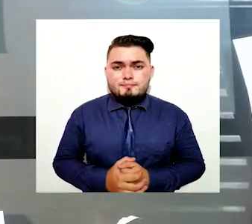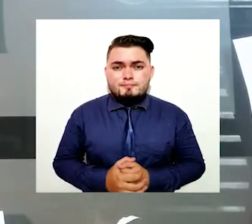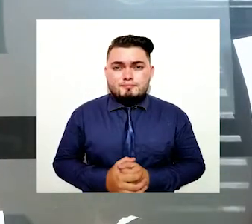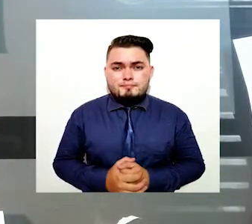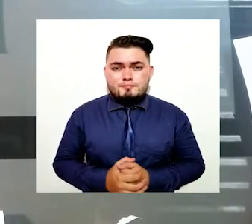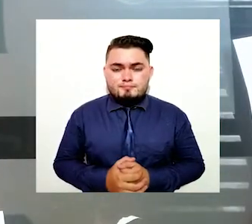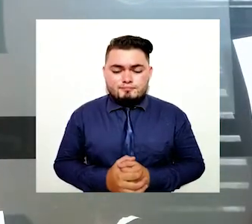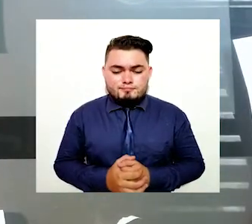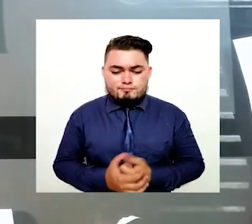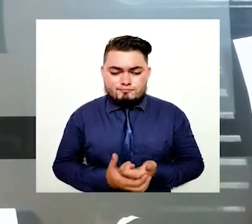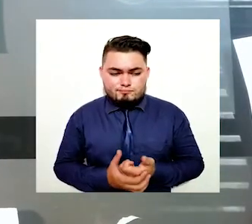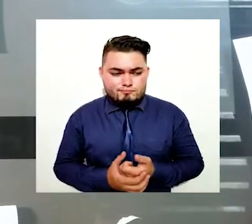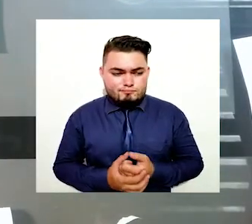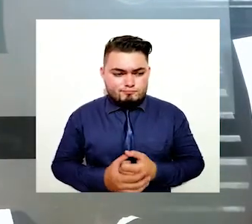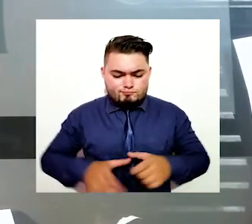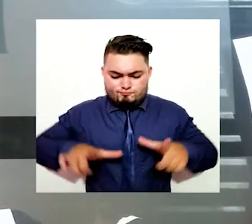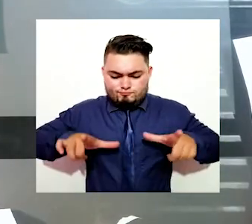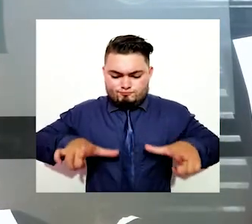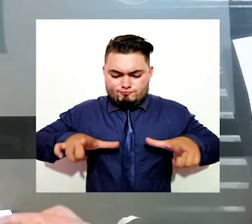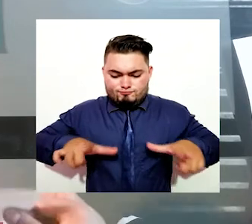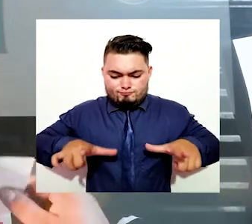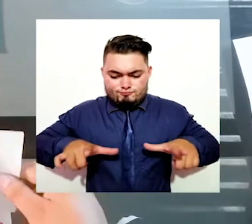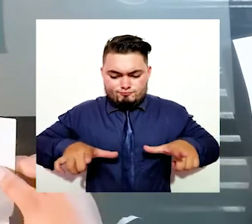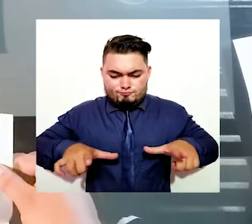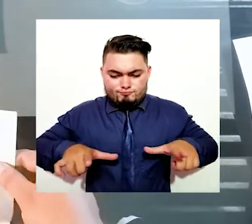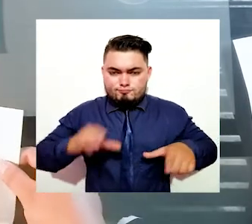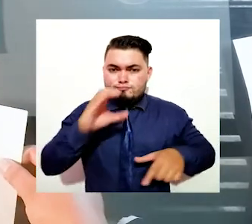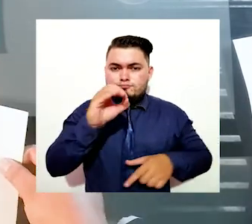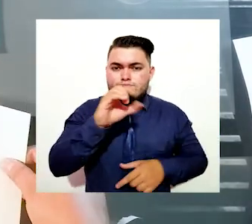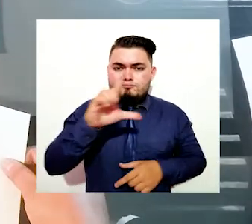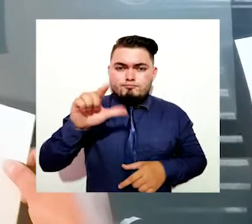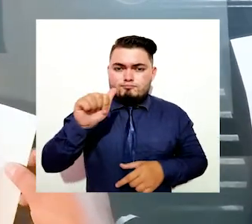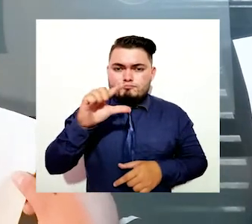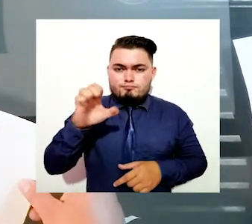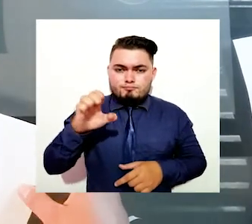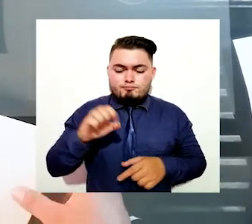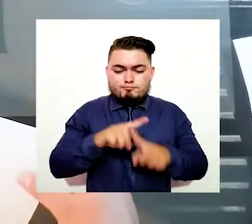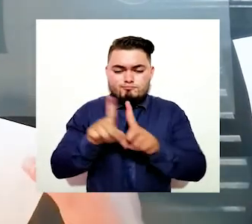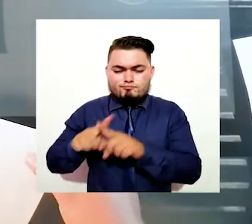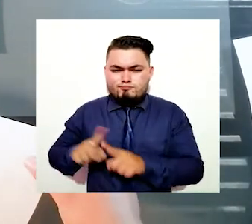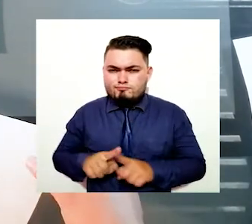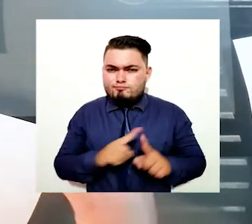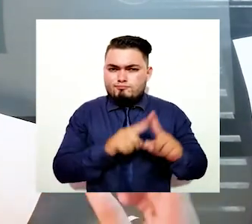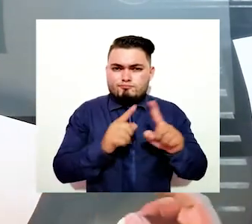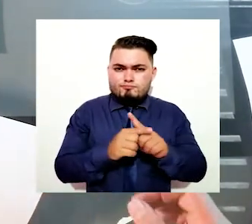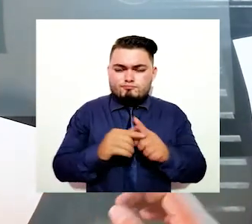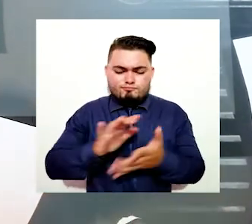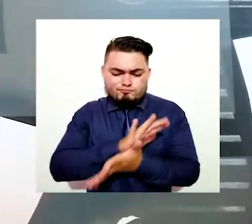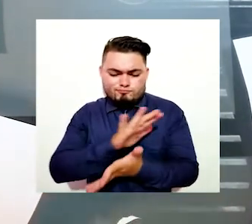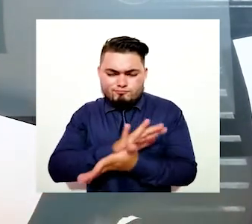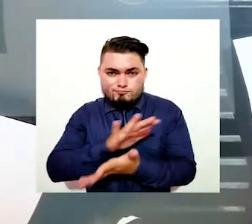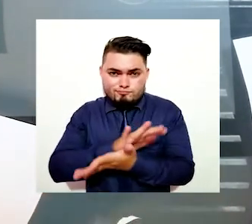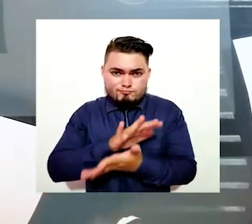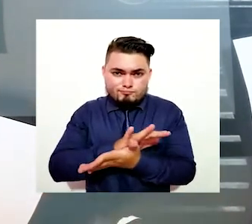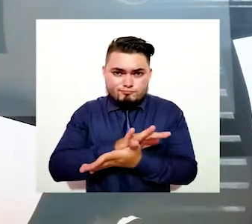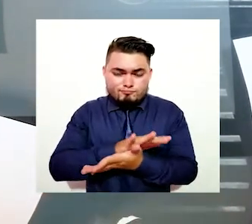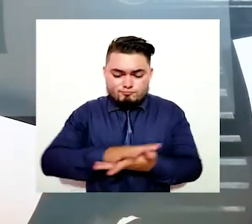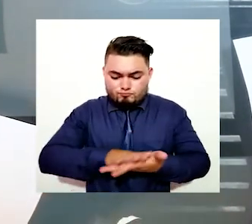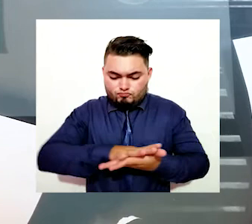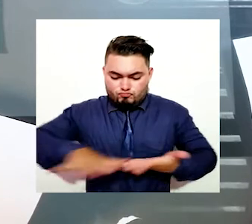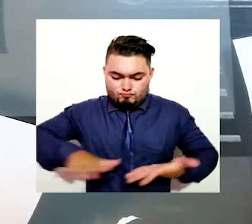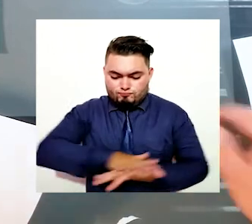que es un collage, vamos a utilizar varios materiales, entre ellos papel construcción para nuestro